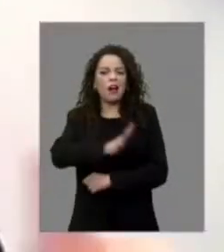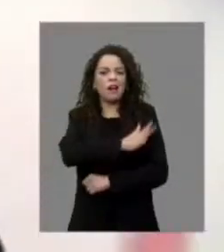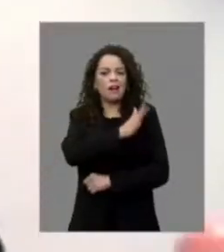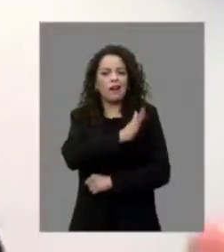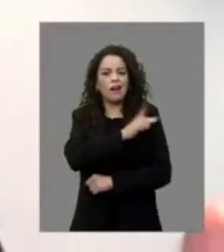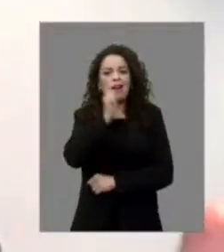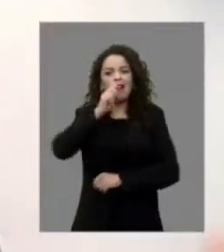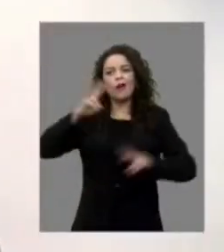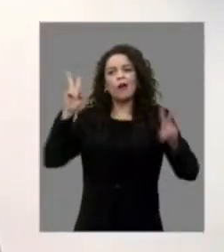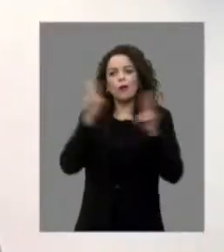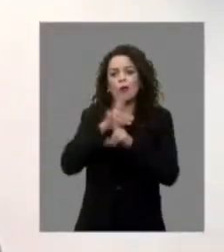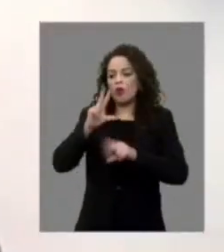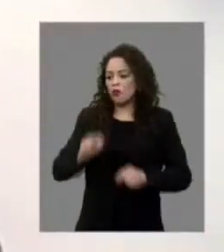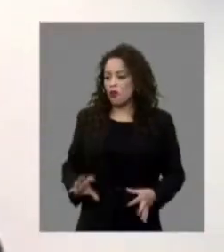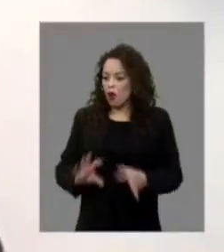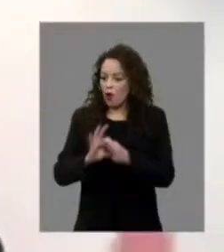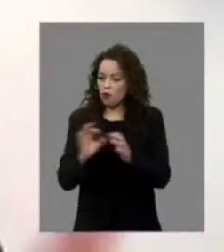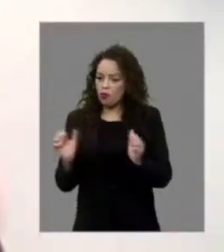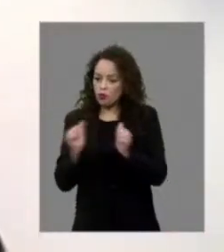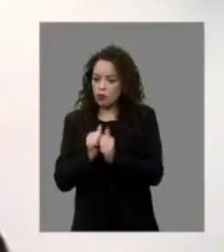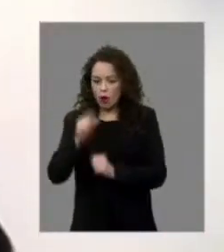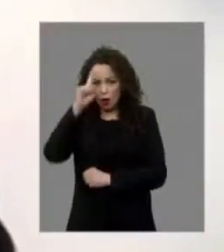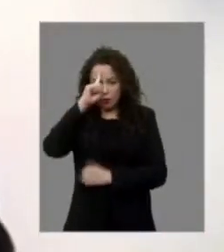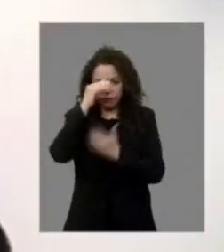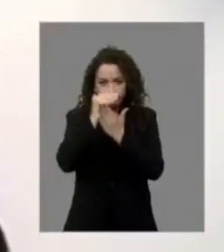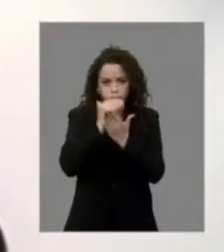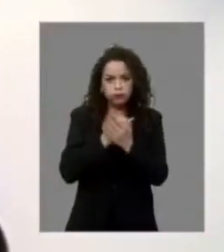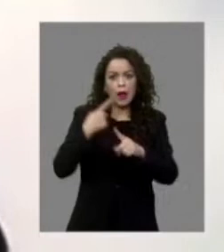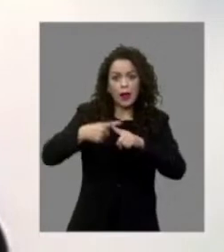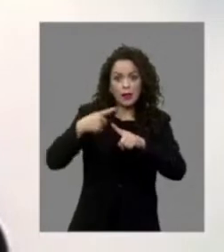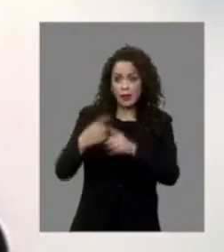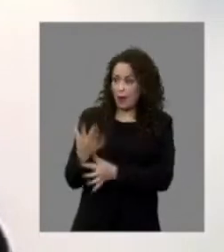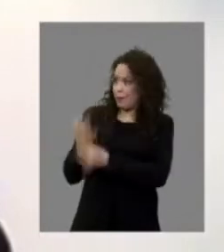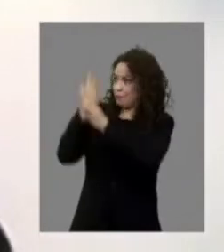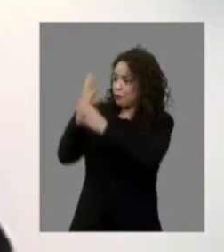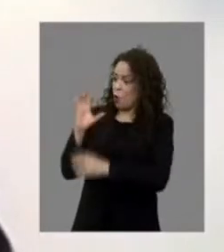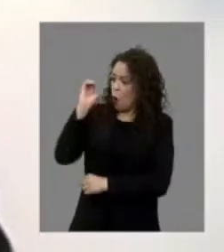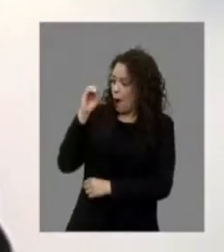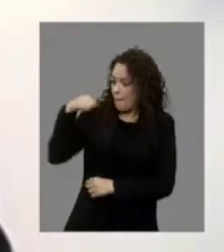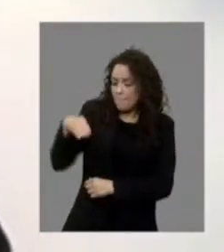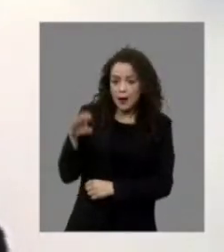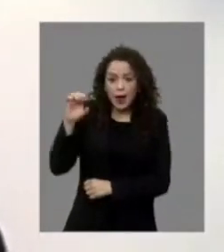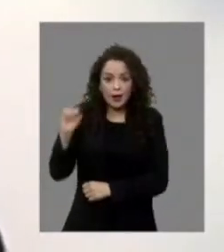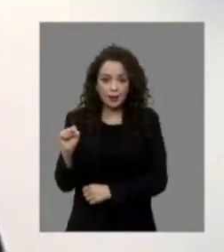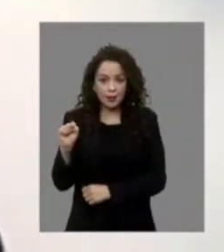de la Organización Mundial de la Salud. Entonces, como verás,